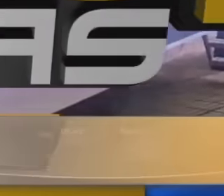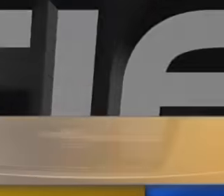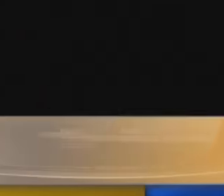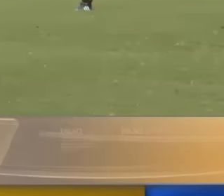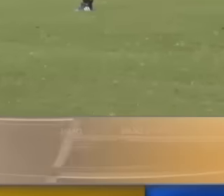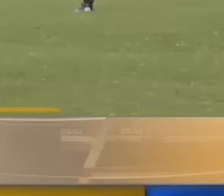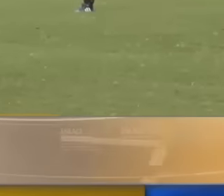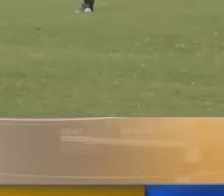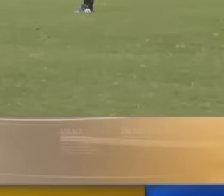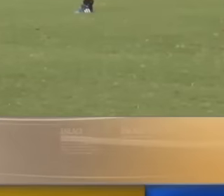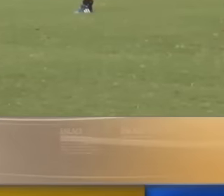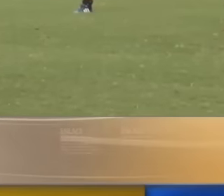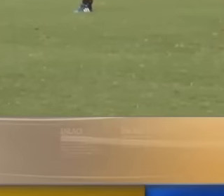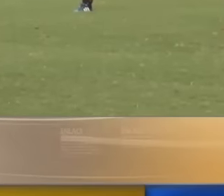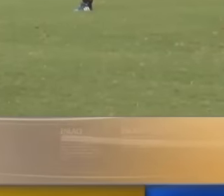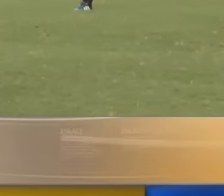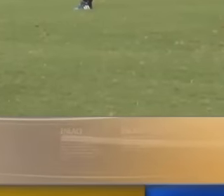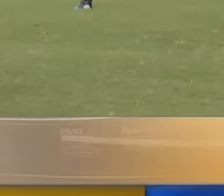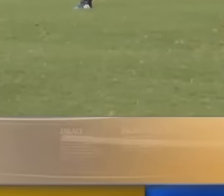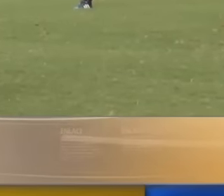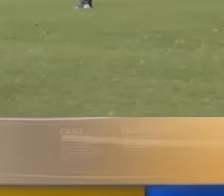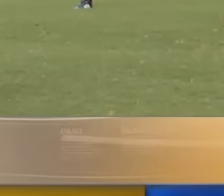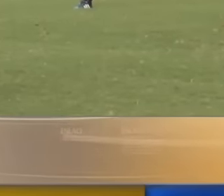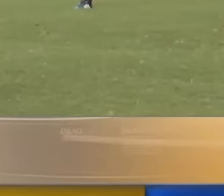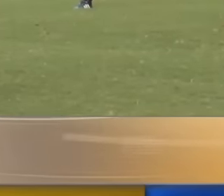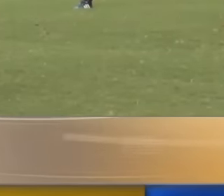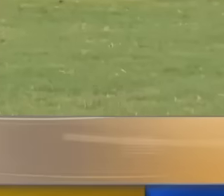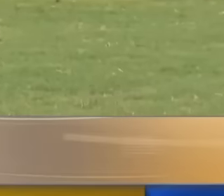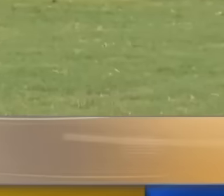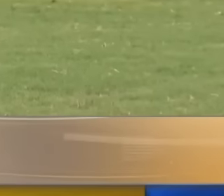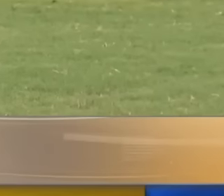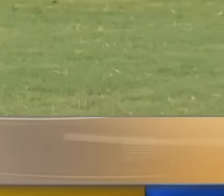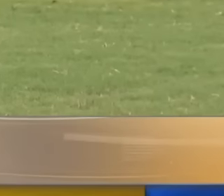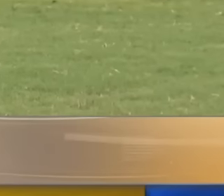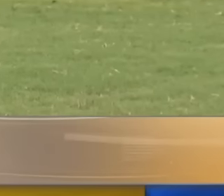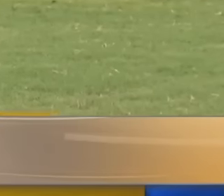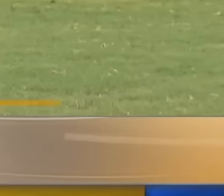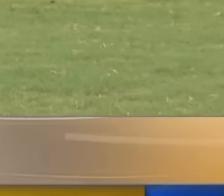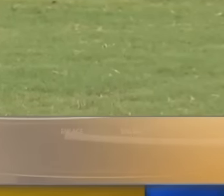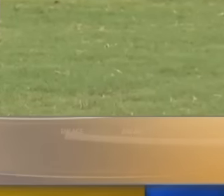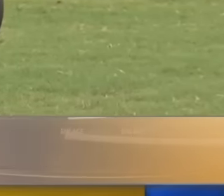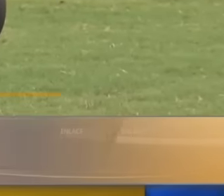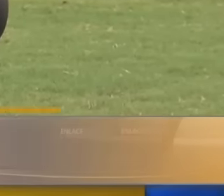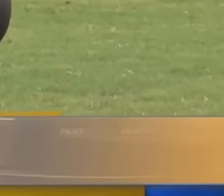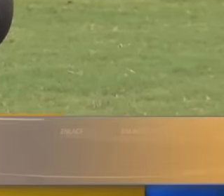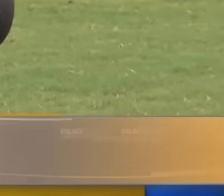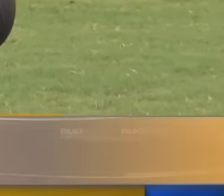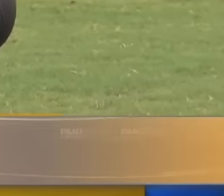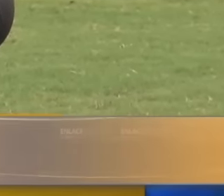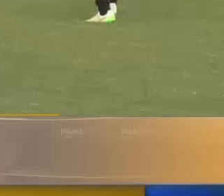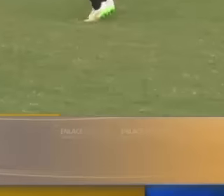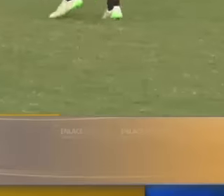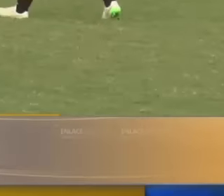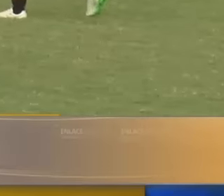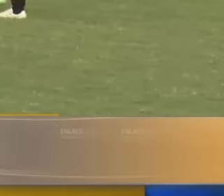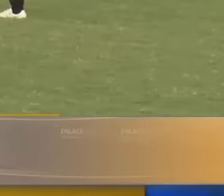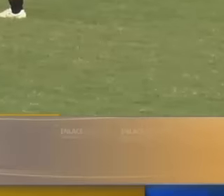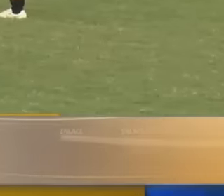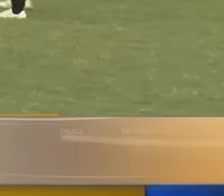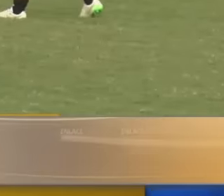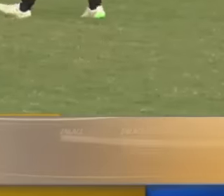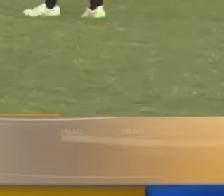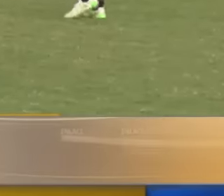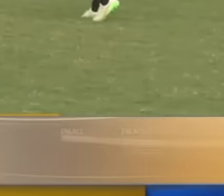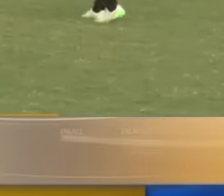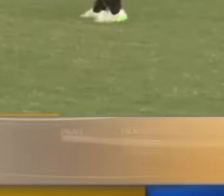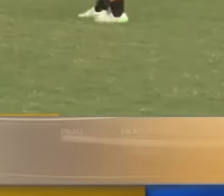semana. En los deportes, la máquina amarilla encendió motores para lo que será el partido de la última fecha de la Liga Águila 2 2016 contra